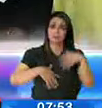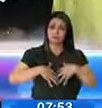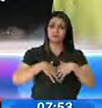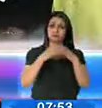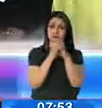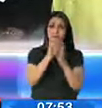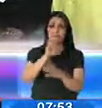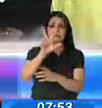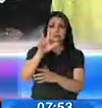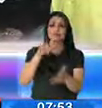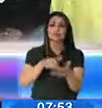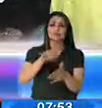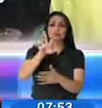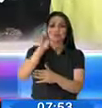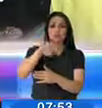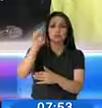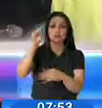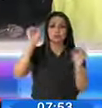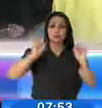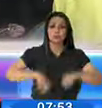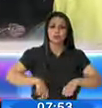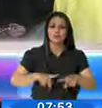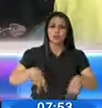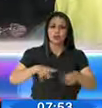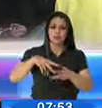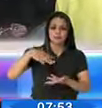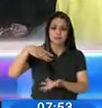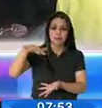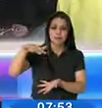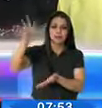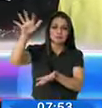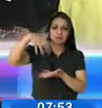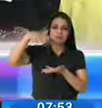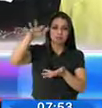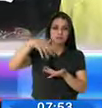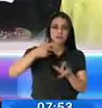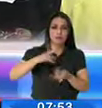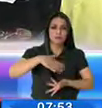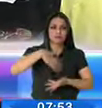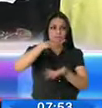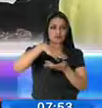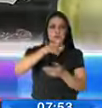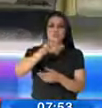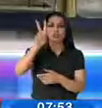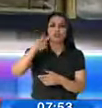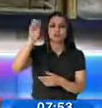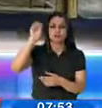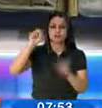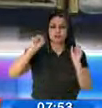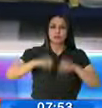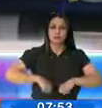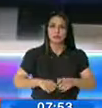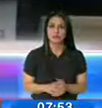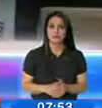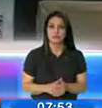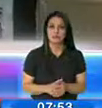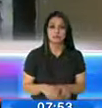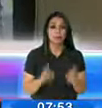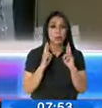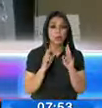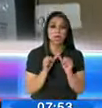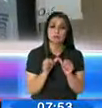del 23.5% en valores de paquetes importados y en volumen del 32%. El sector espera continuar